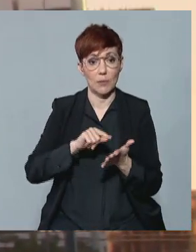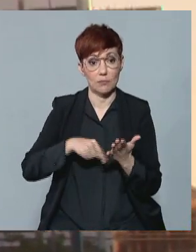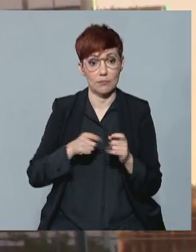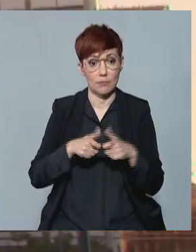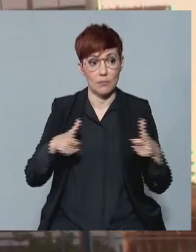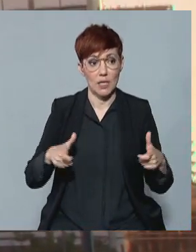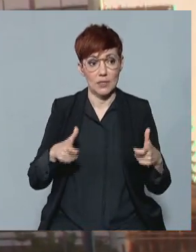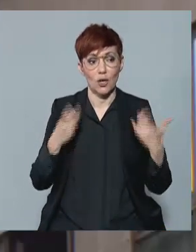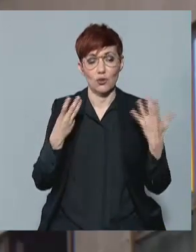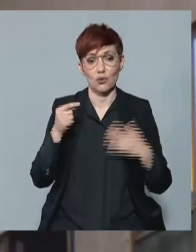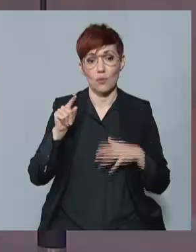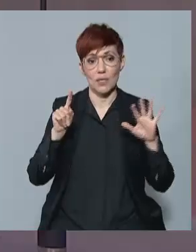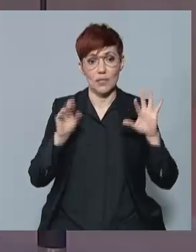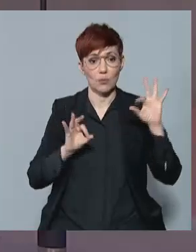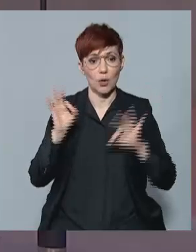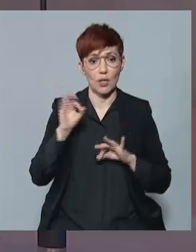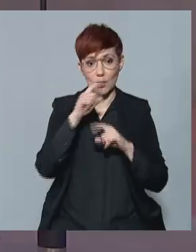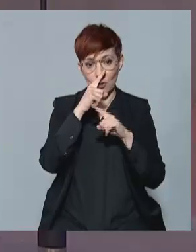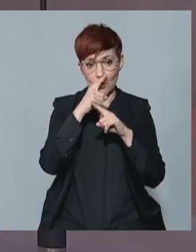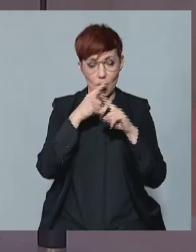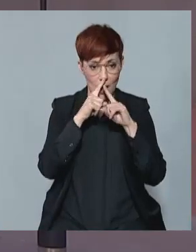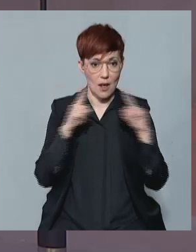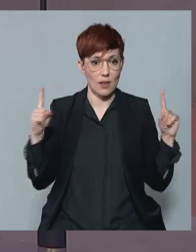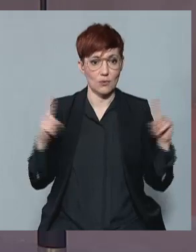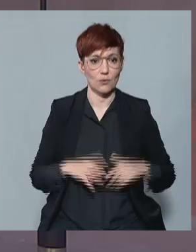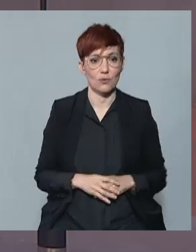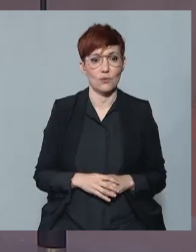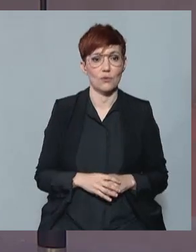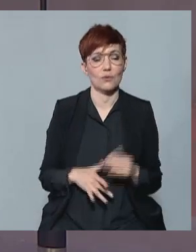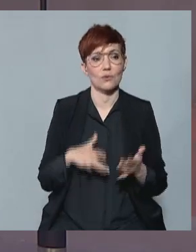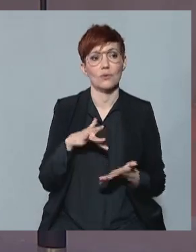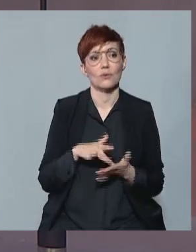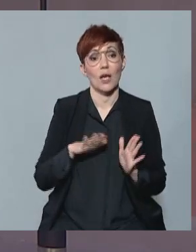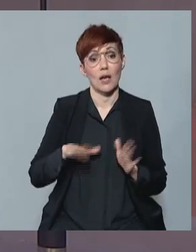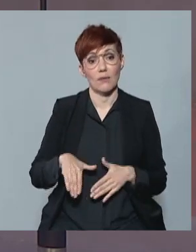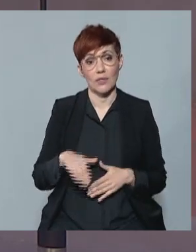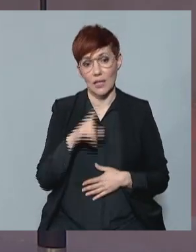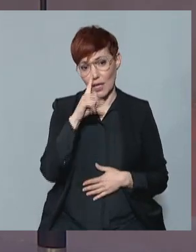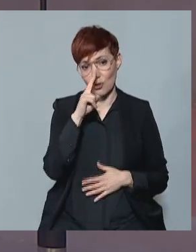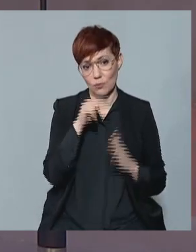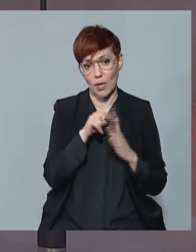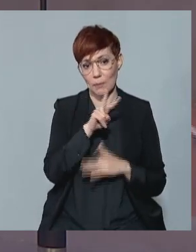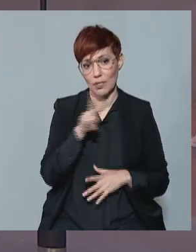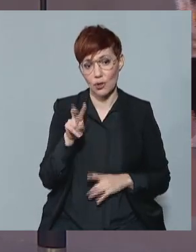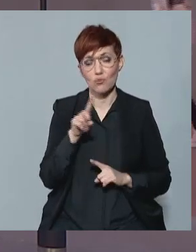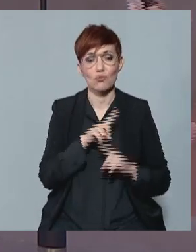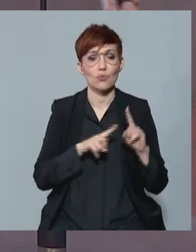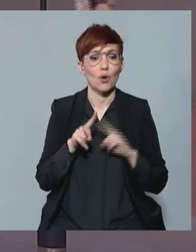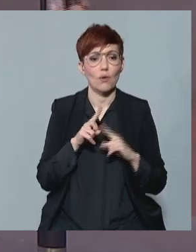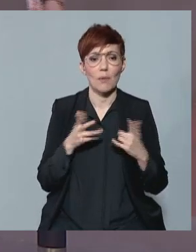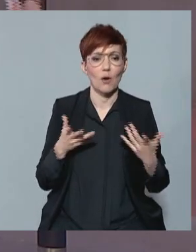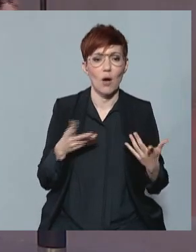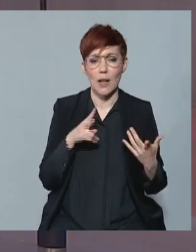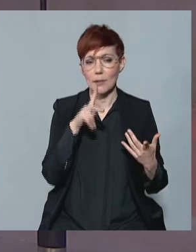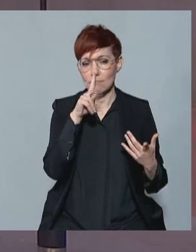8,6% interanual a finales del año 2022 problema entre comillas es que ya se empezaba